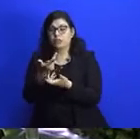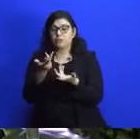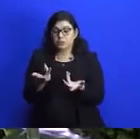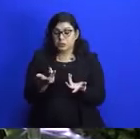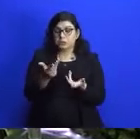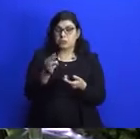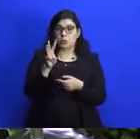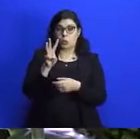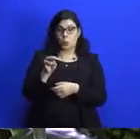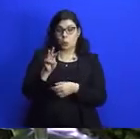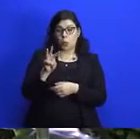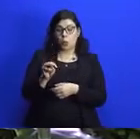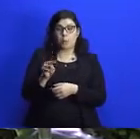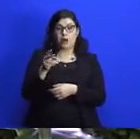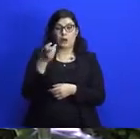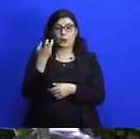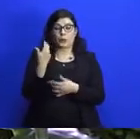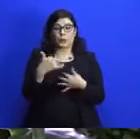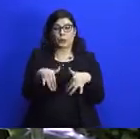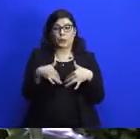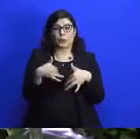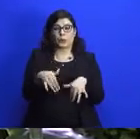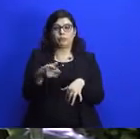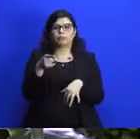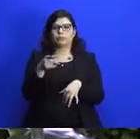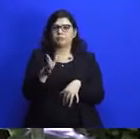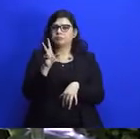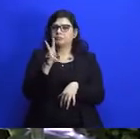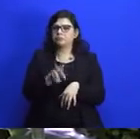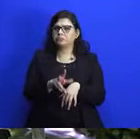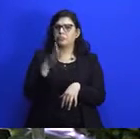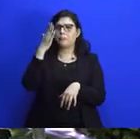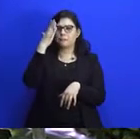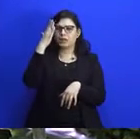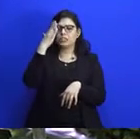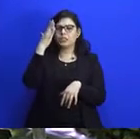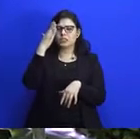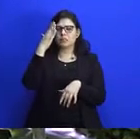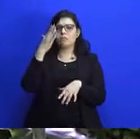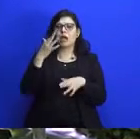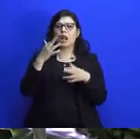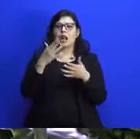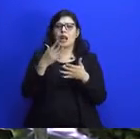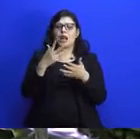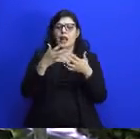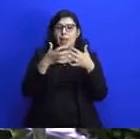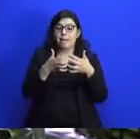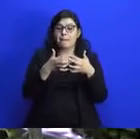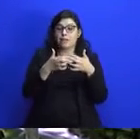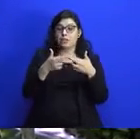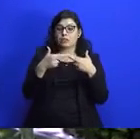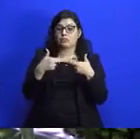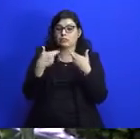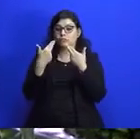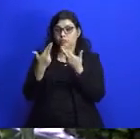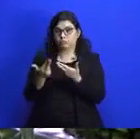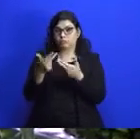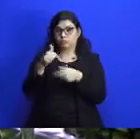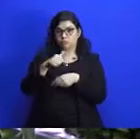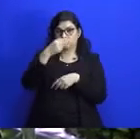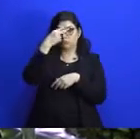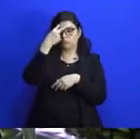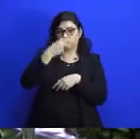Walmart es uno de los principales aliados en donativos en especie del Banco de Alimento de